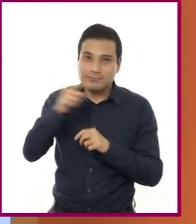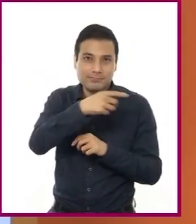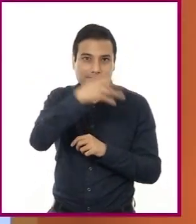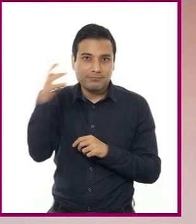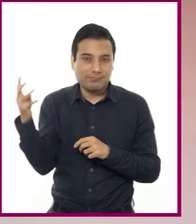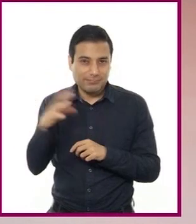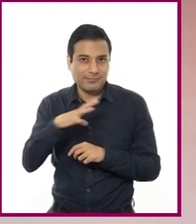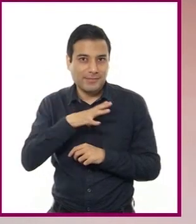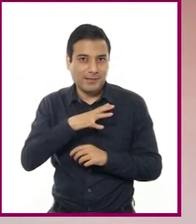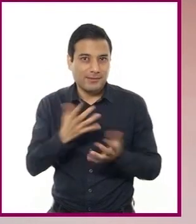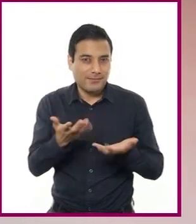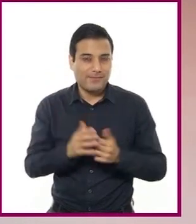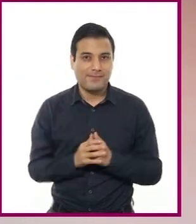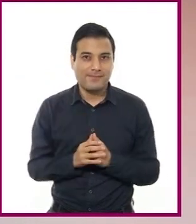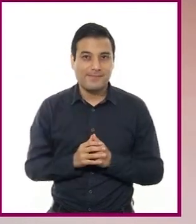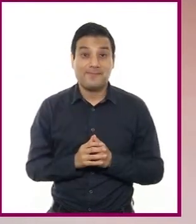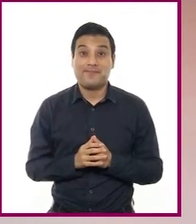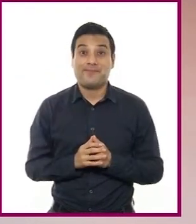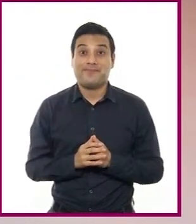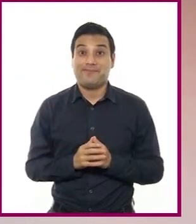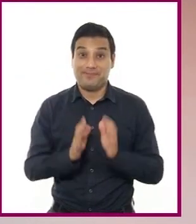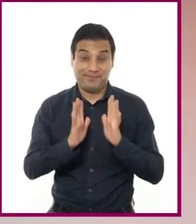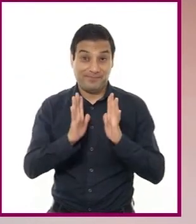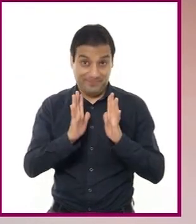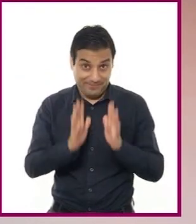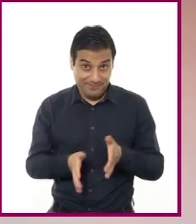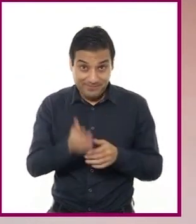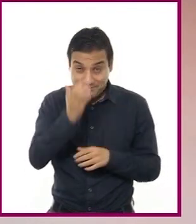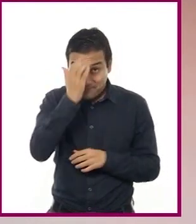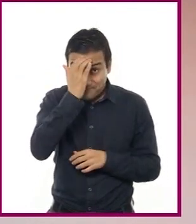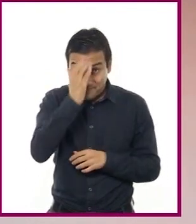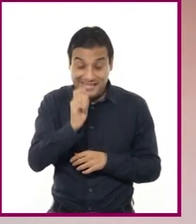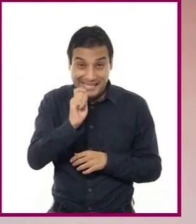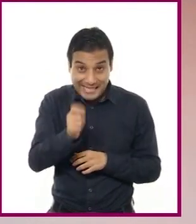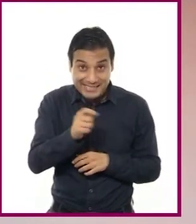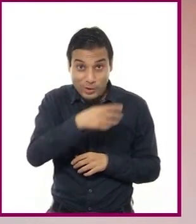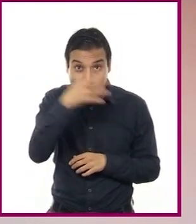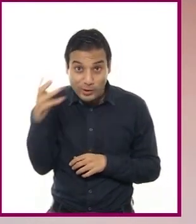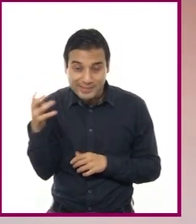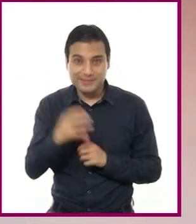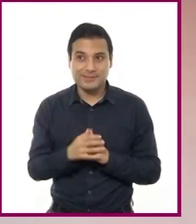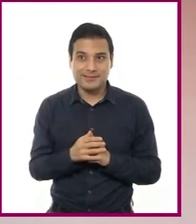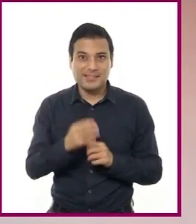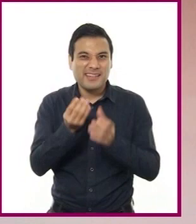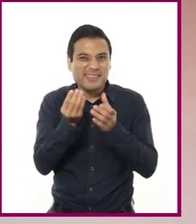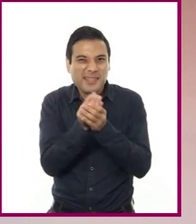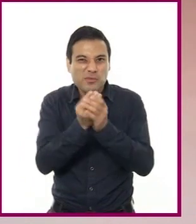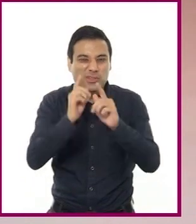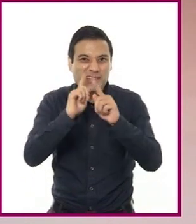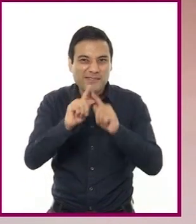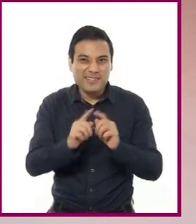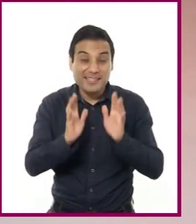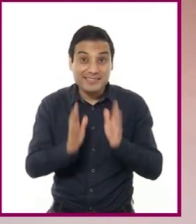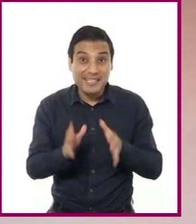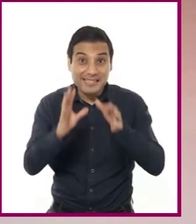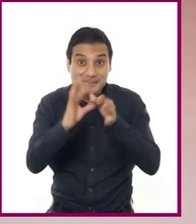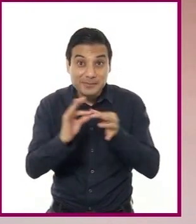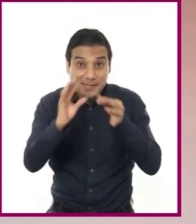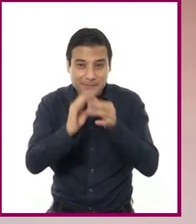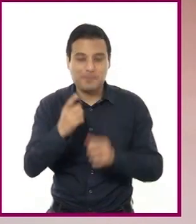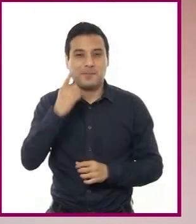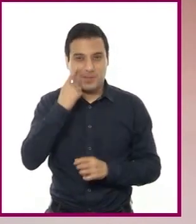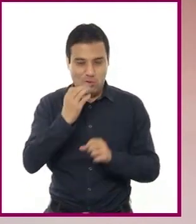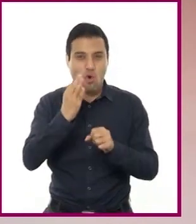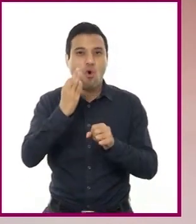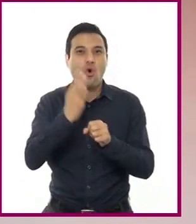noche. Ahora que ya conocemos qué es un arco iris y los distintos tipos que existen, realicemos juntos